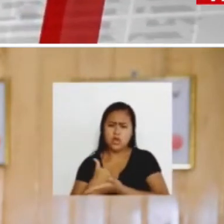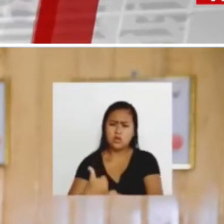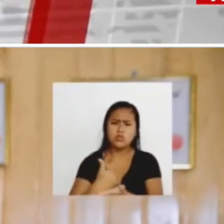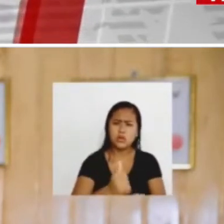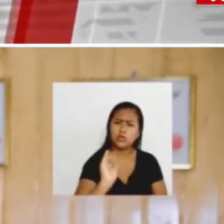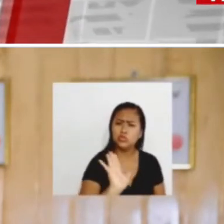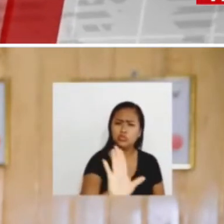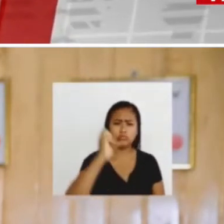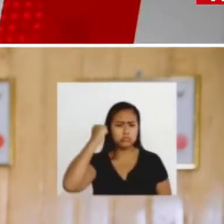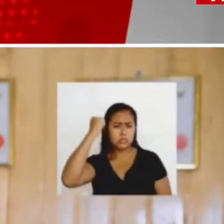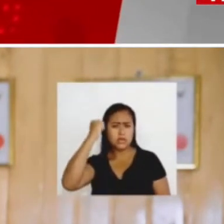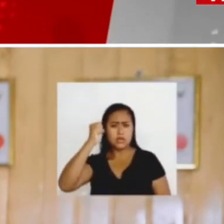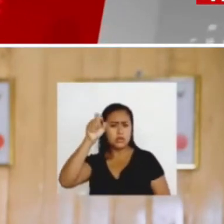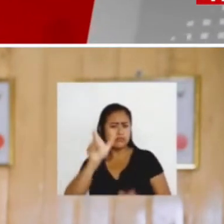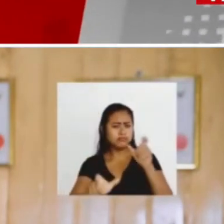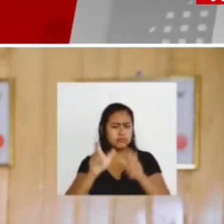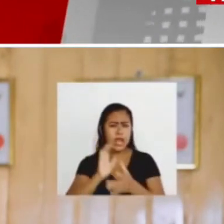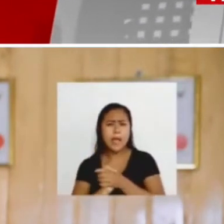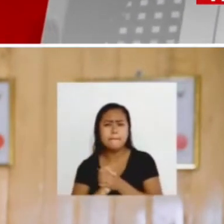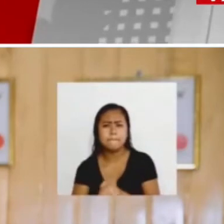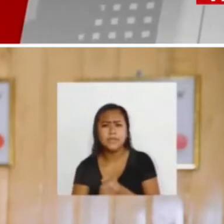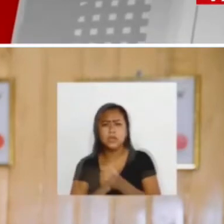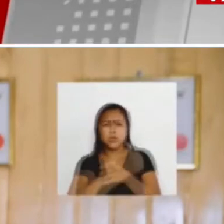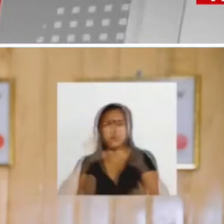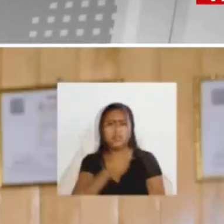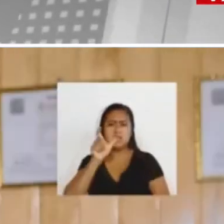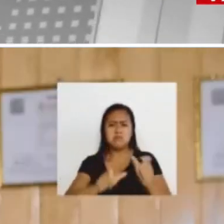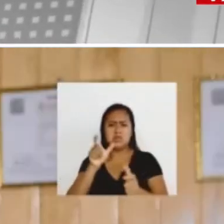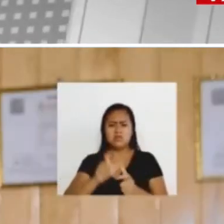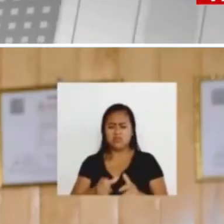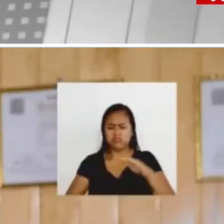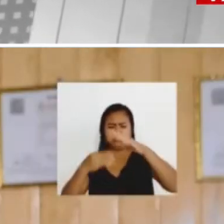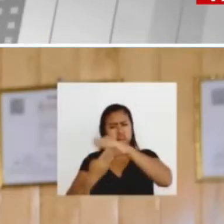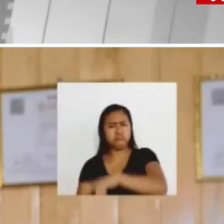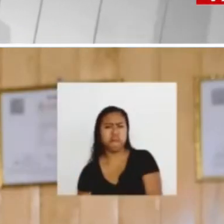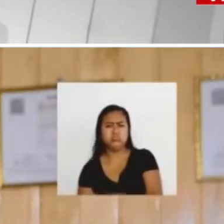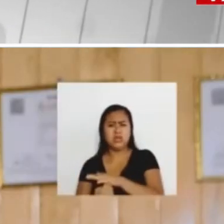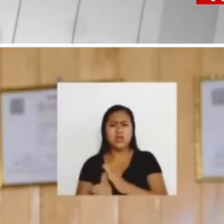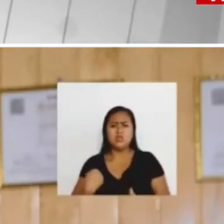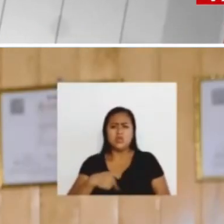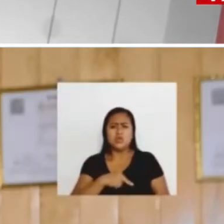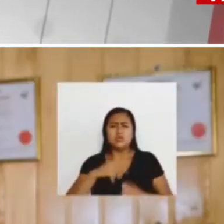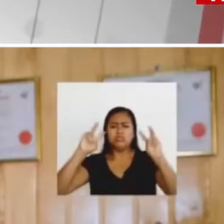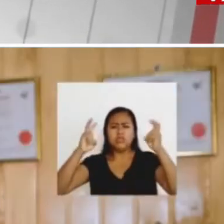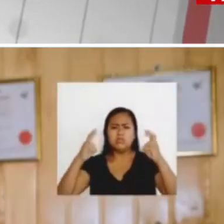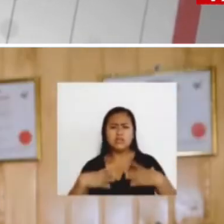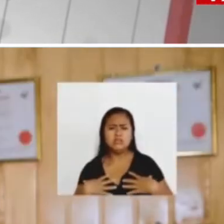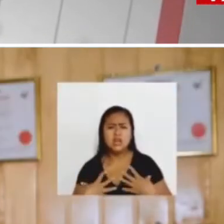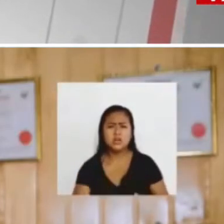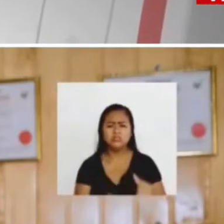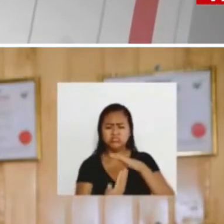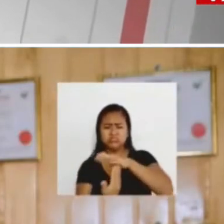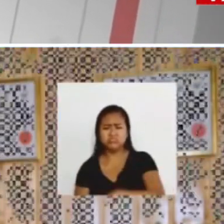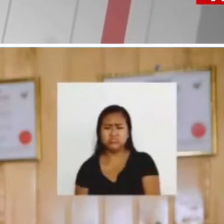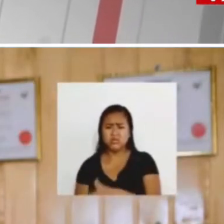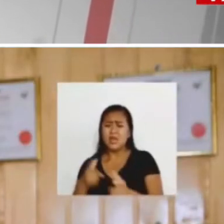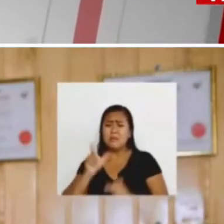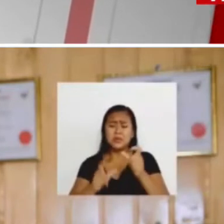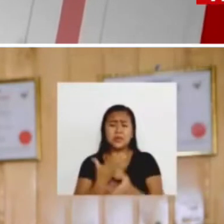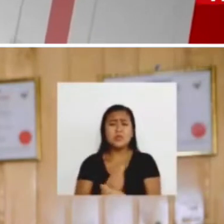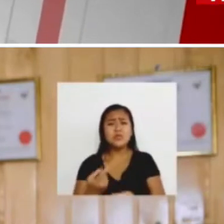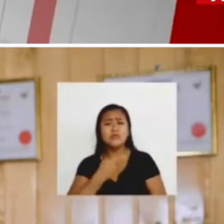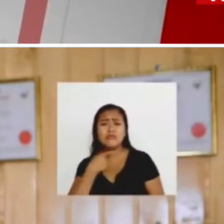doctor Flores? Hugo, yo tengo que estar en Yurimaguas de todas maneras. Tengo que estar en Yurimaguas porque tengo que visitar